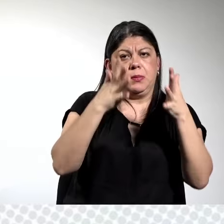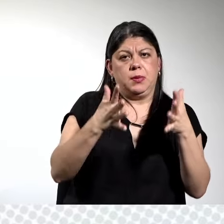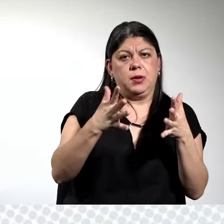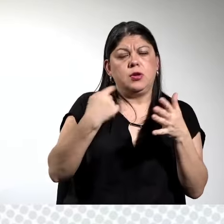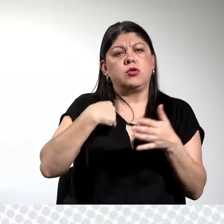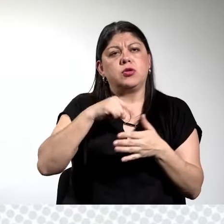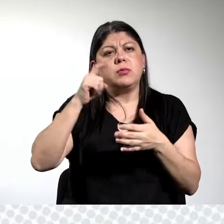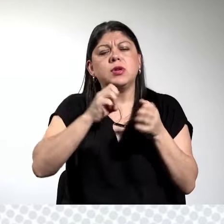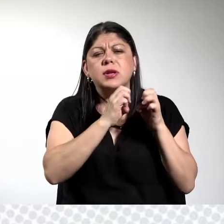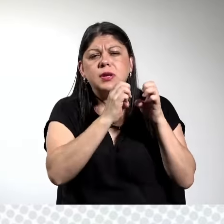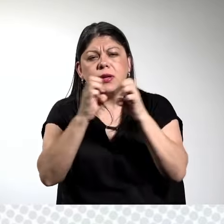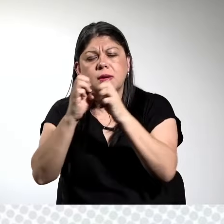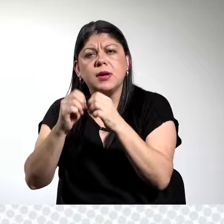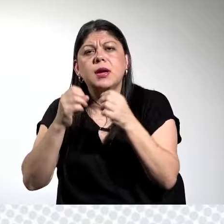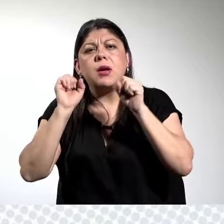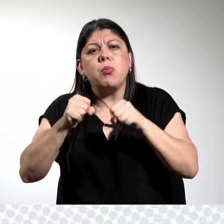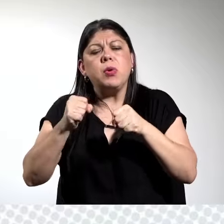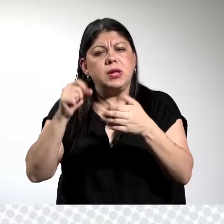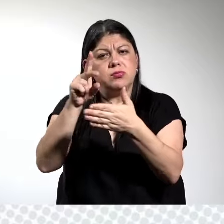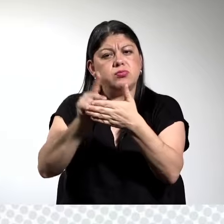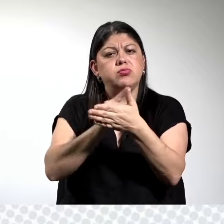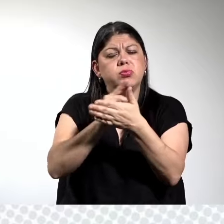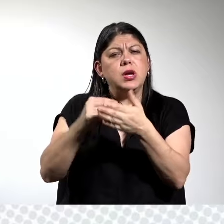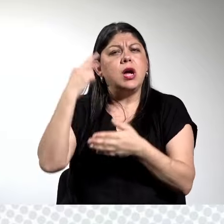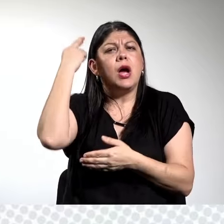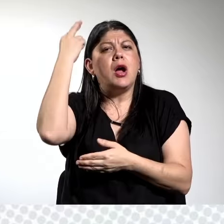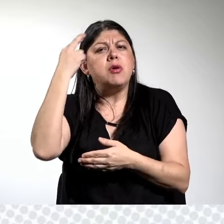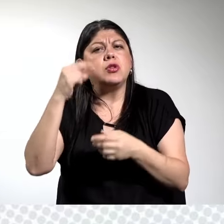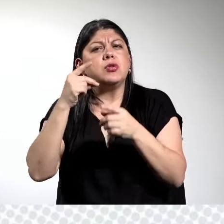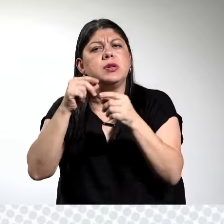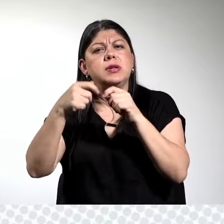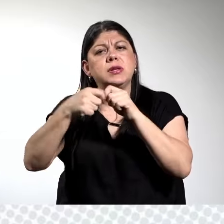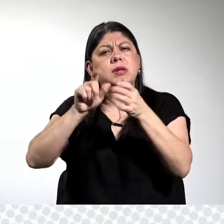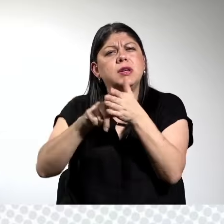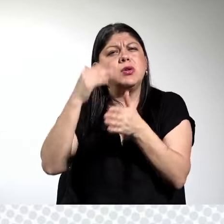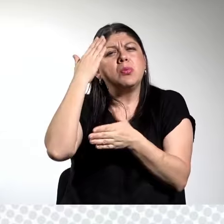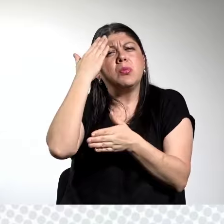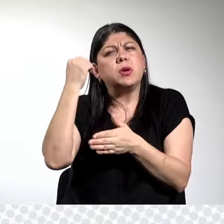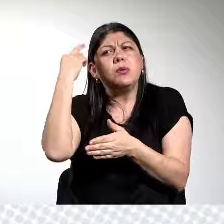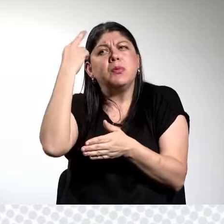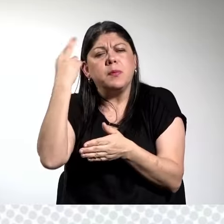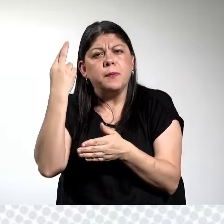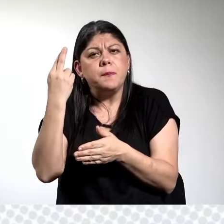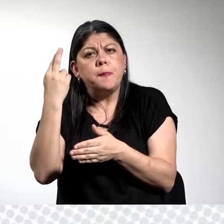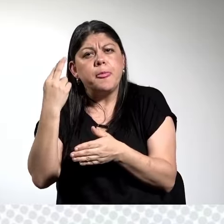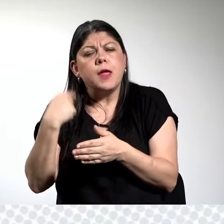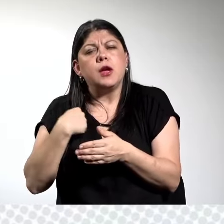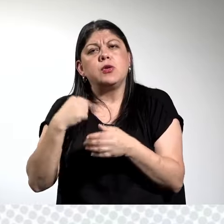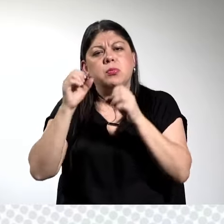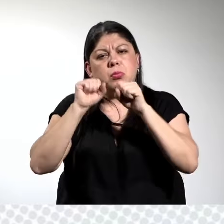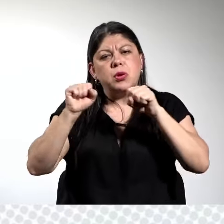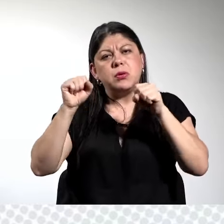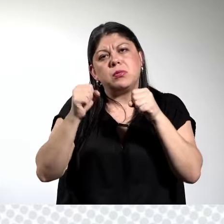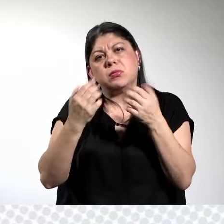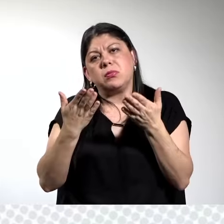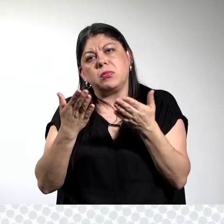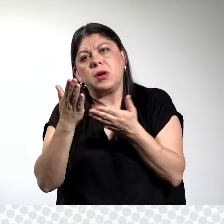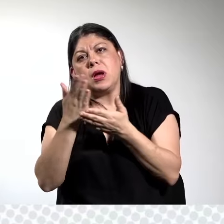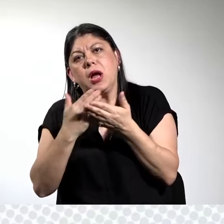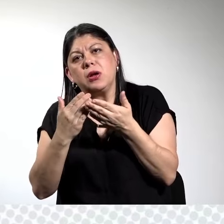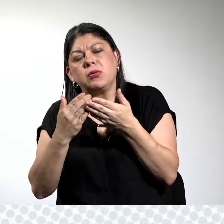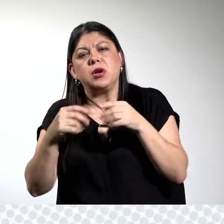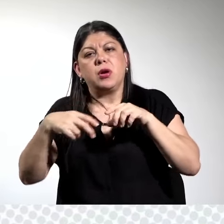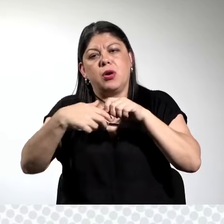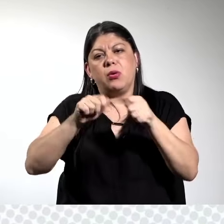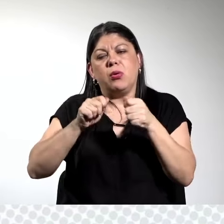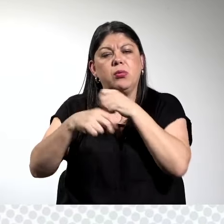haber estrategias en las que se puedan atacar las razones del delito, porque si yo agarro y veo la verdadera razón de los delitos, la gran mayoría son o narcomenudeo